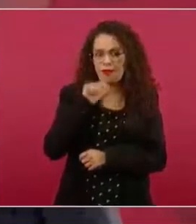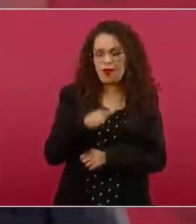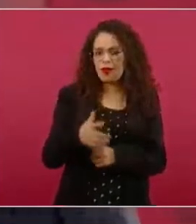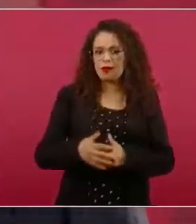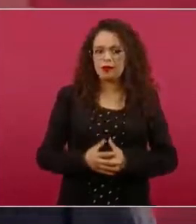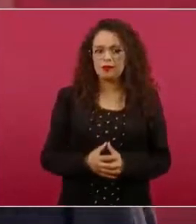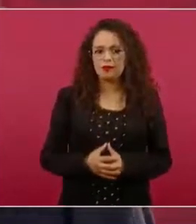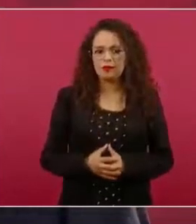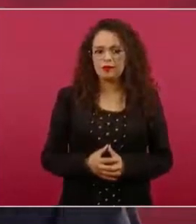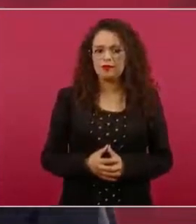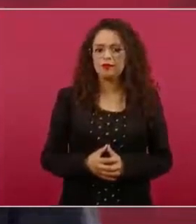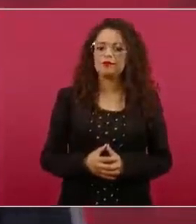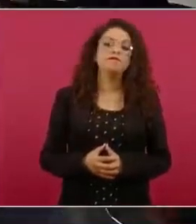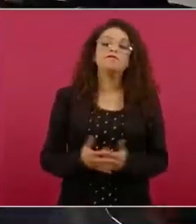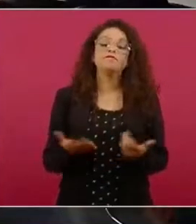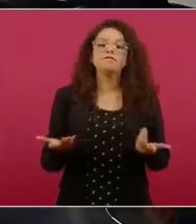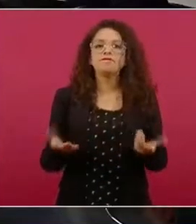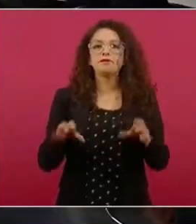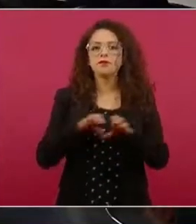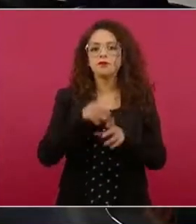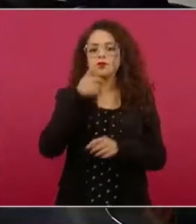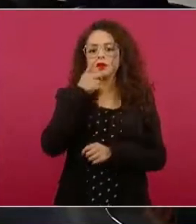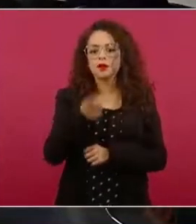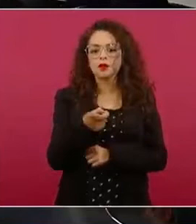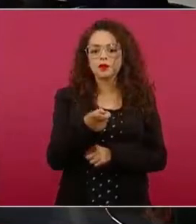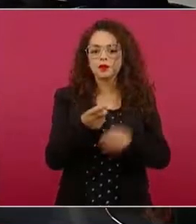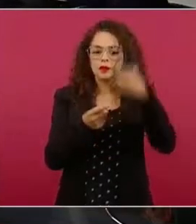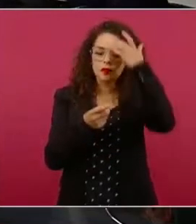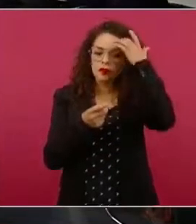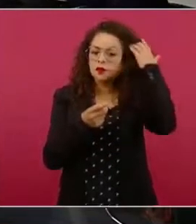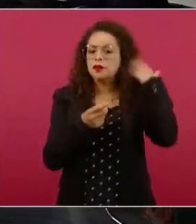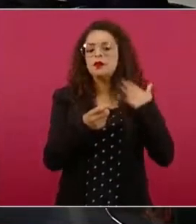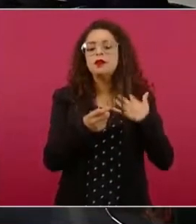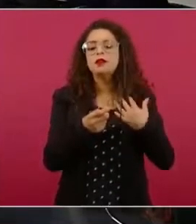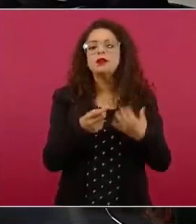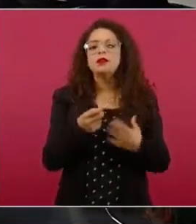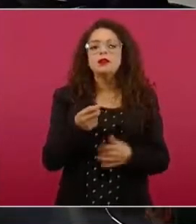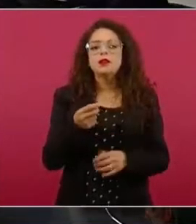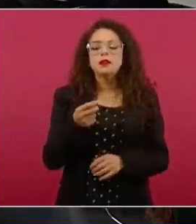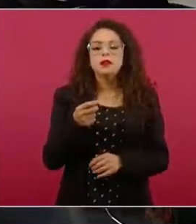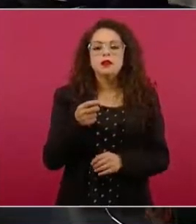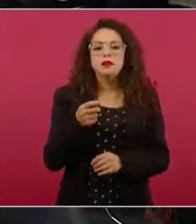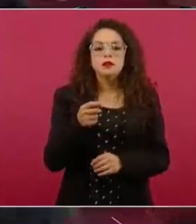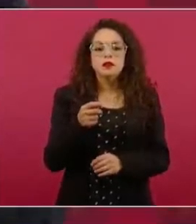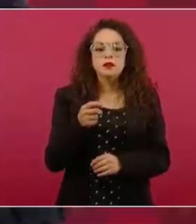Bueno, hasta las guerras son tan importantes